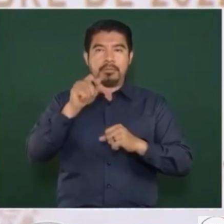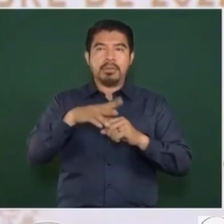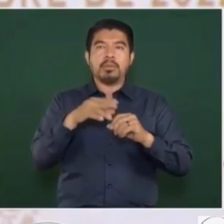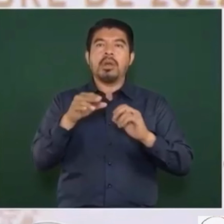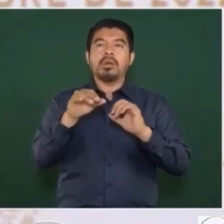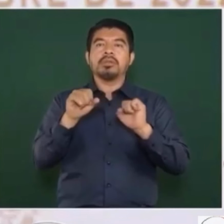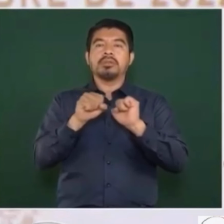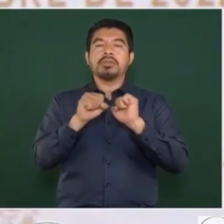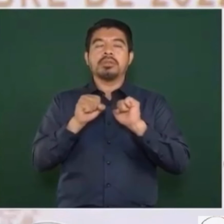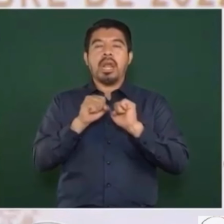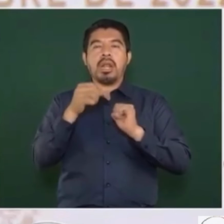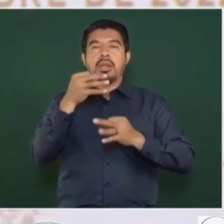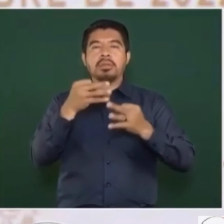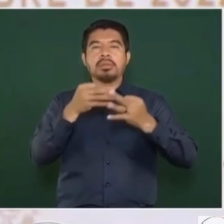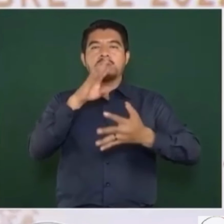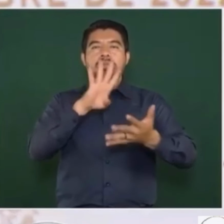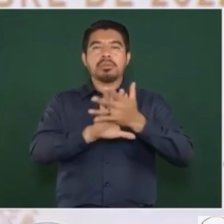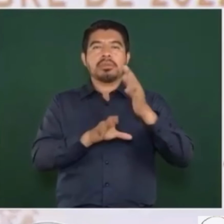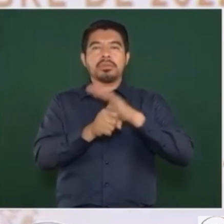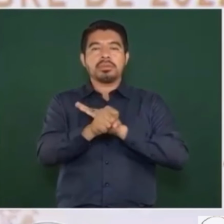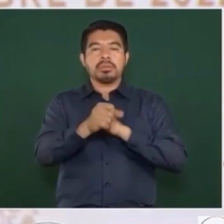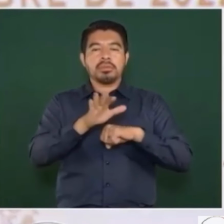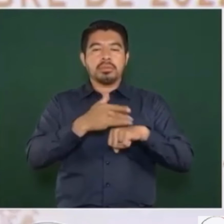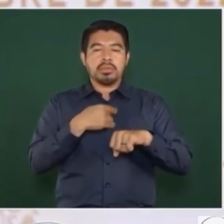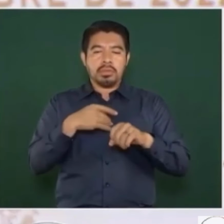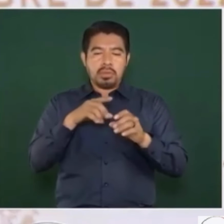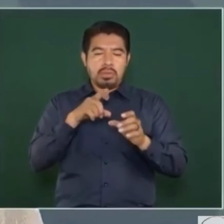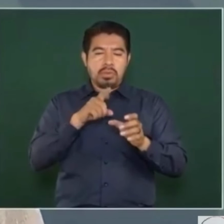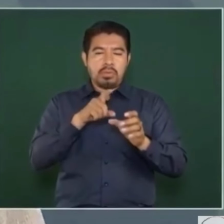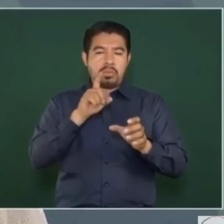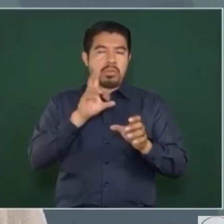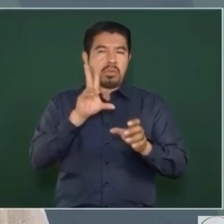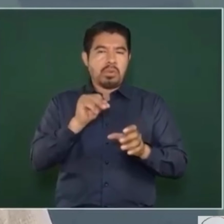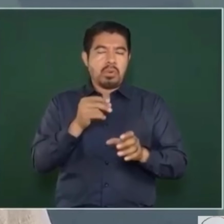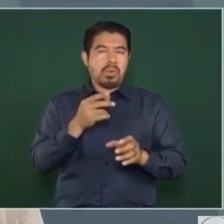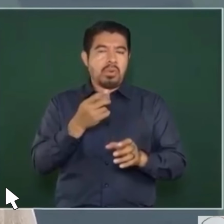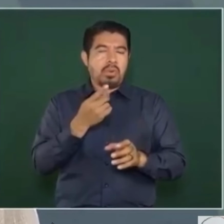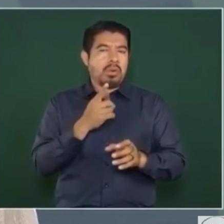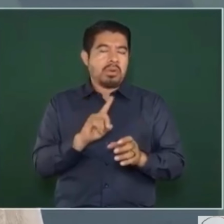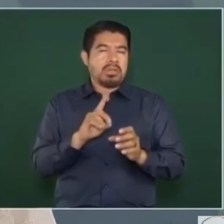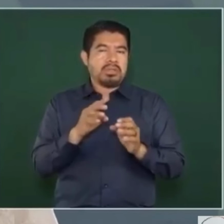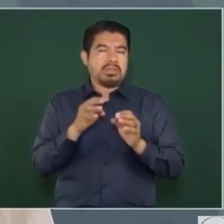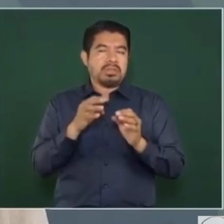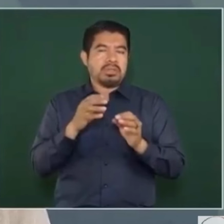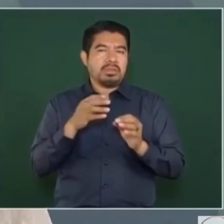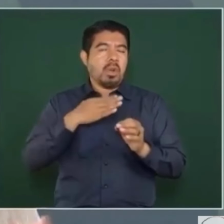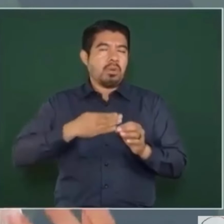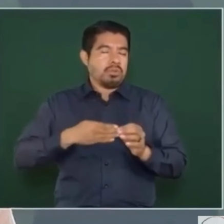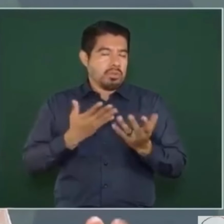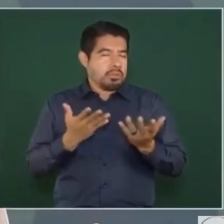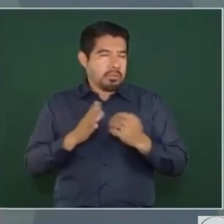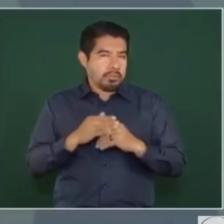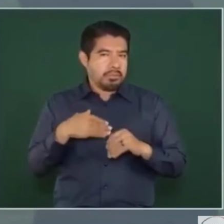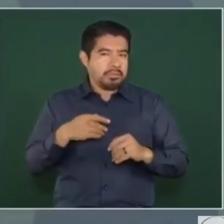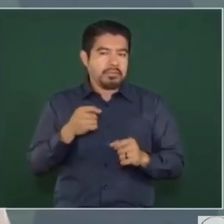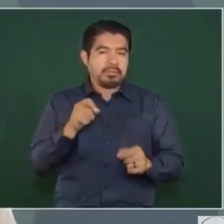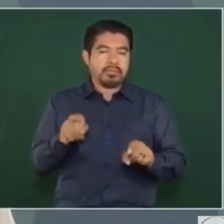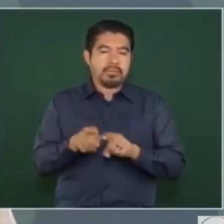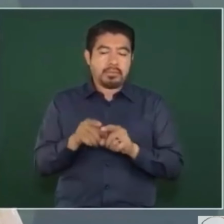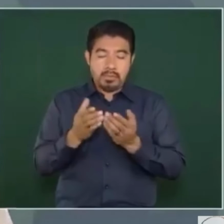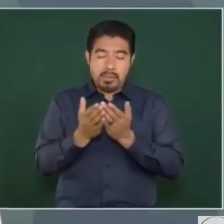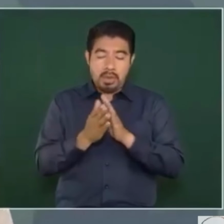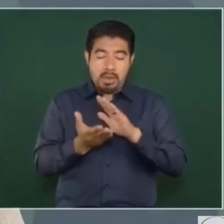de cuestiones penales no encontró que la decisión hubiese estado bien motivada. Entonces, es un expediente que por su